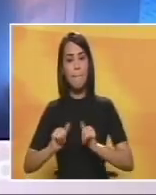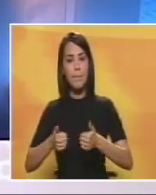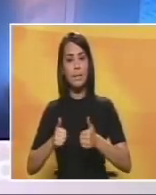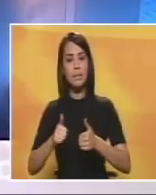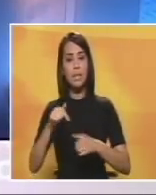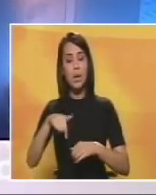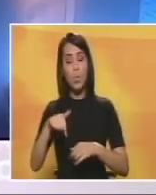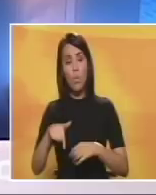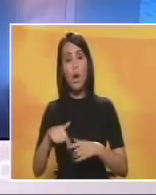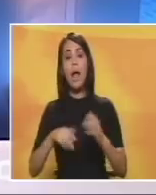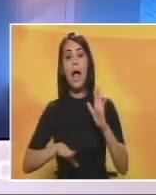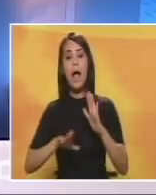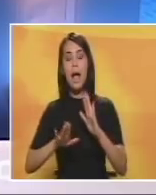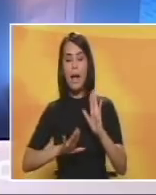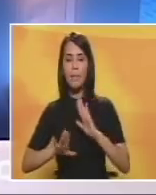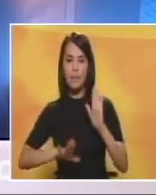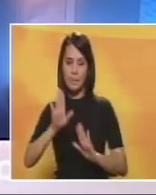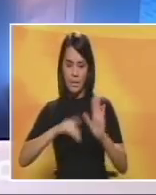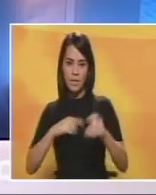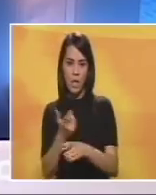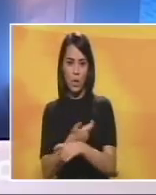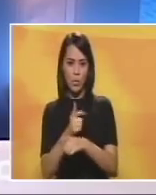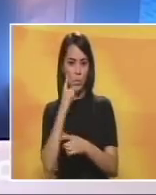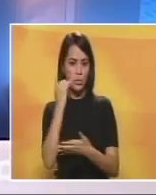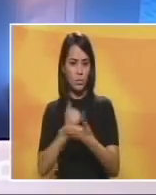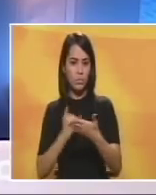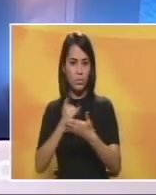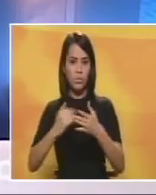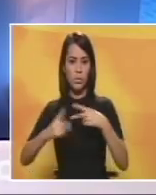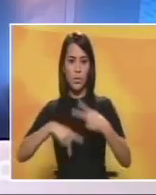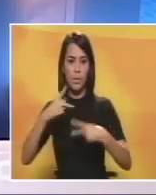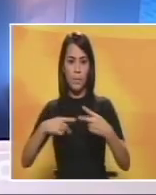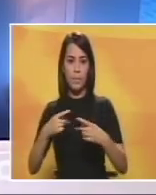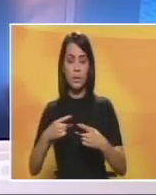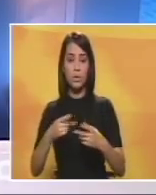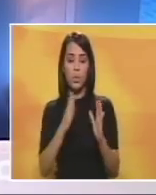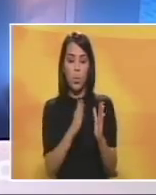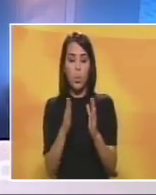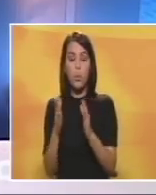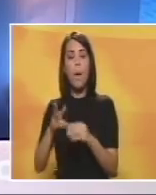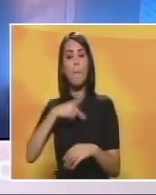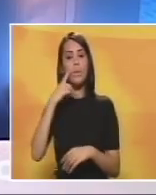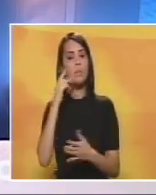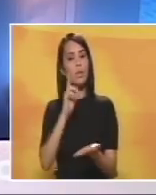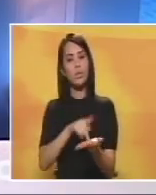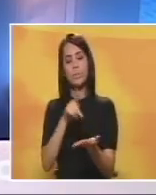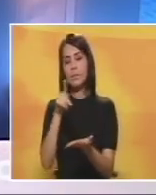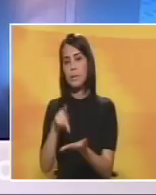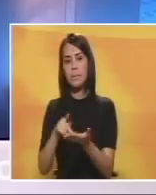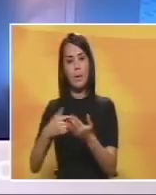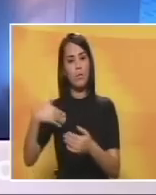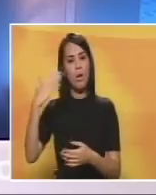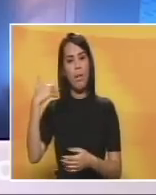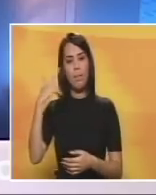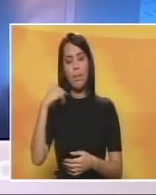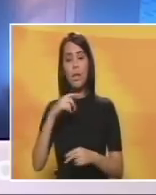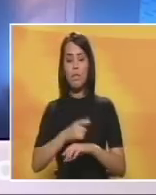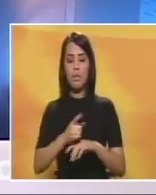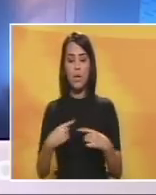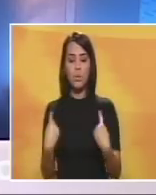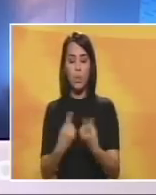15 de agosto se abrirá el proceso de renovación de los inscritos en las organizaciones políticas que no participaron en las elecciones municipales y